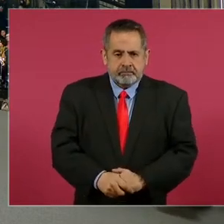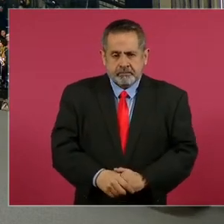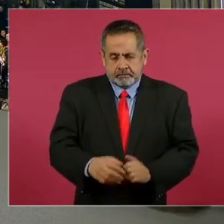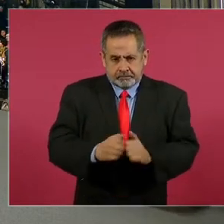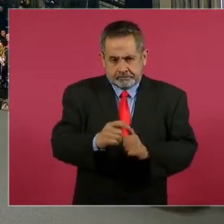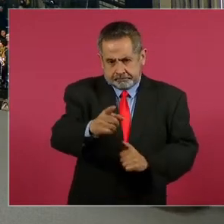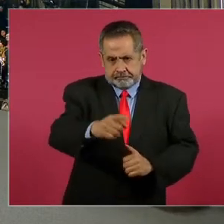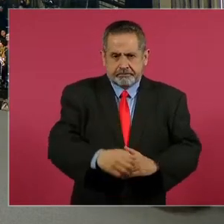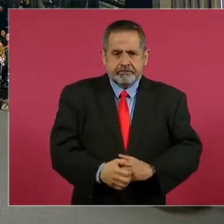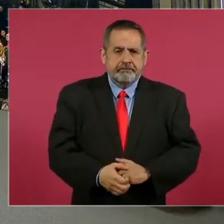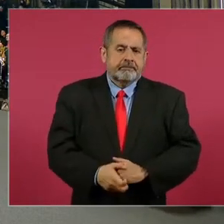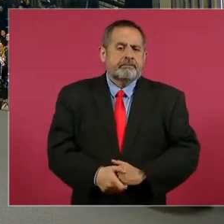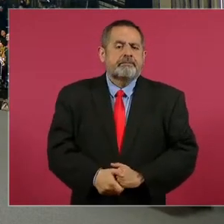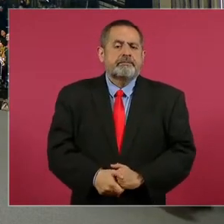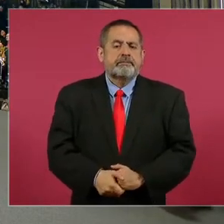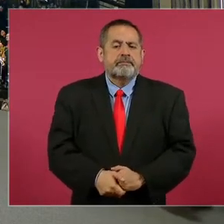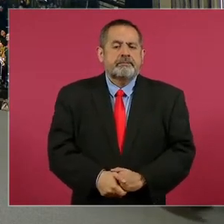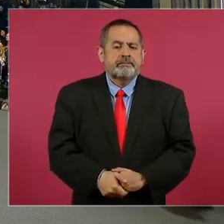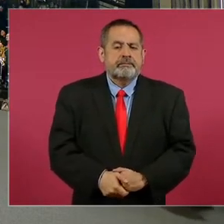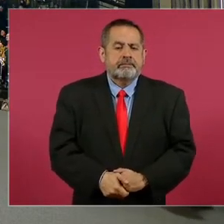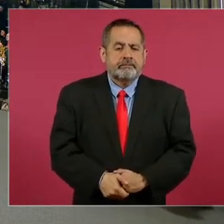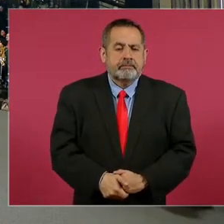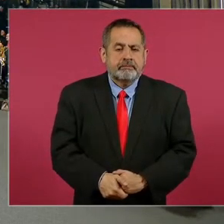Empezamos aquí.